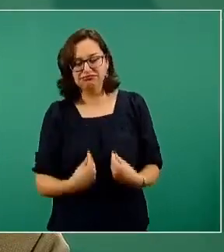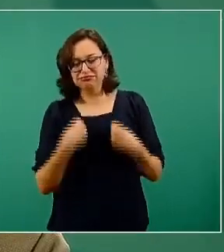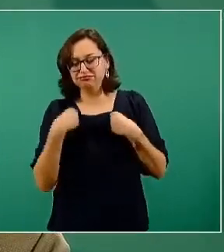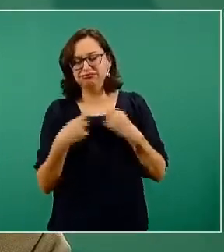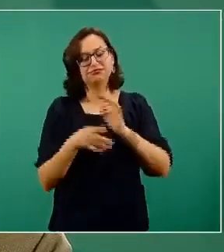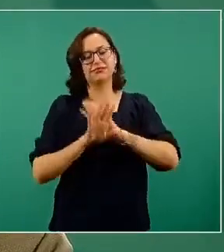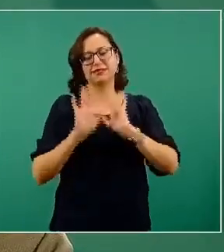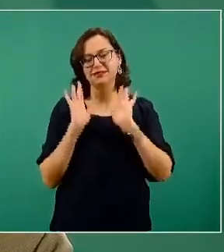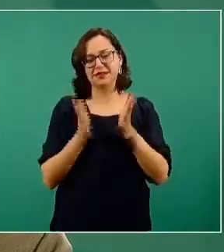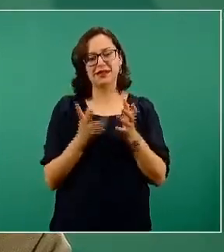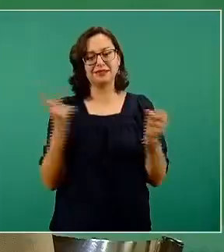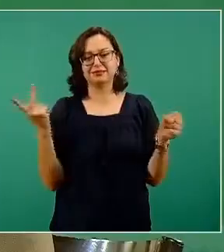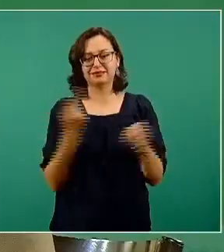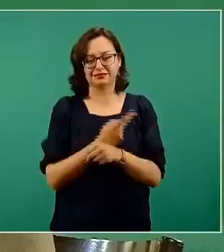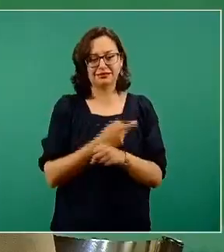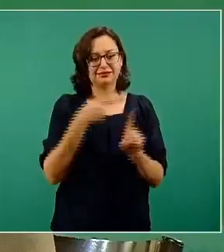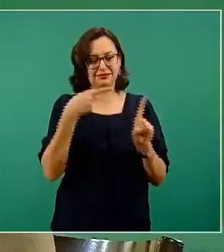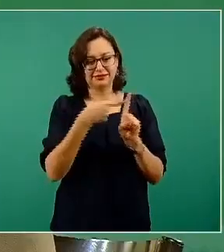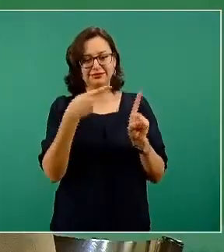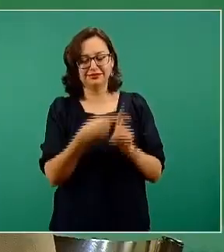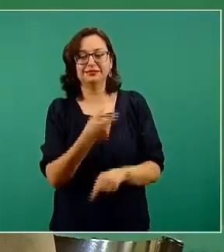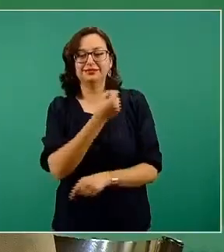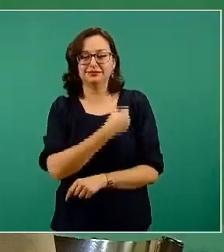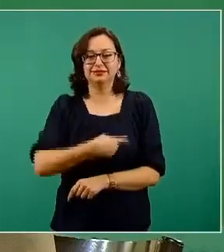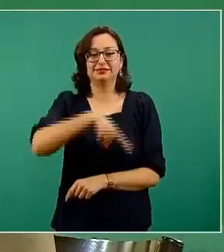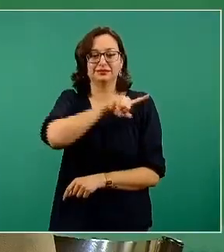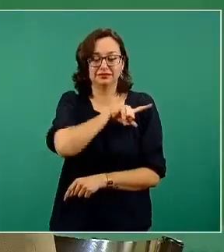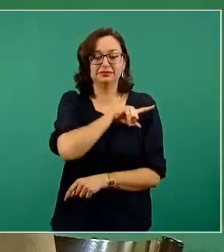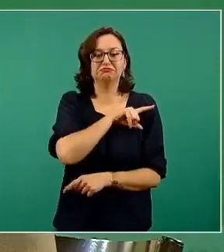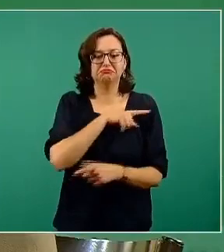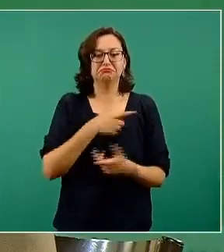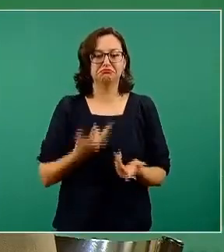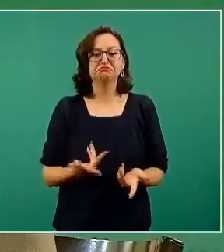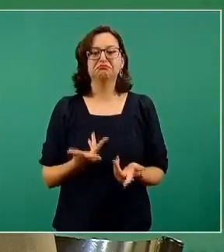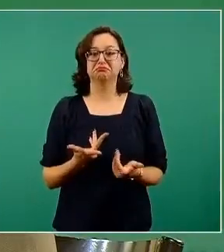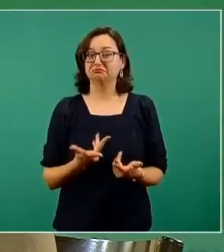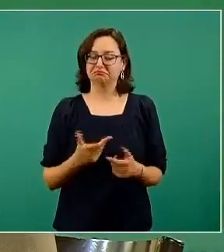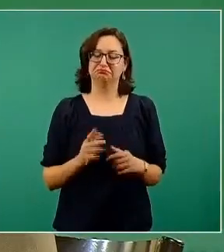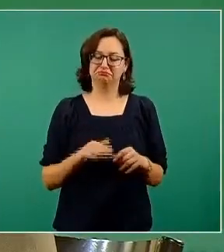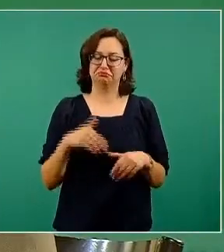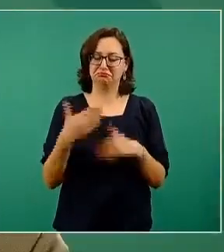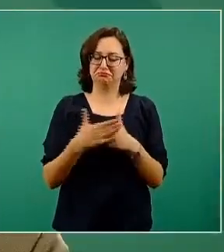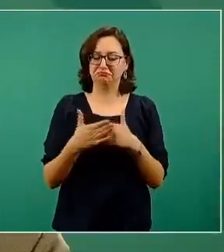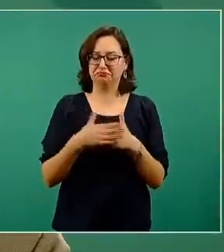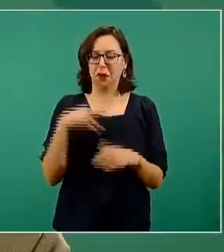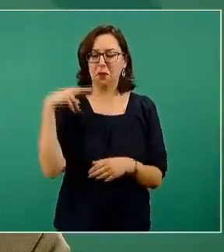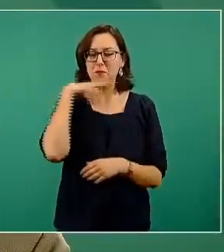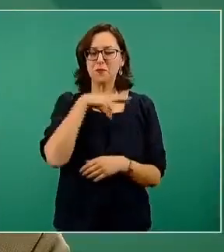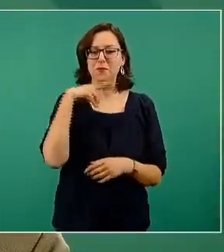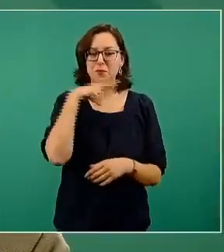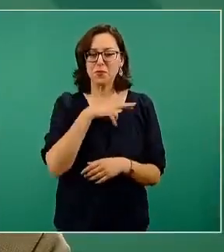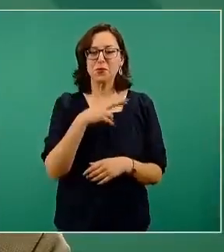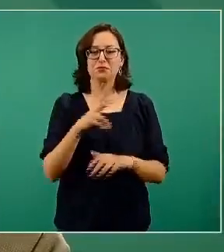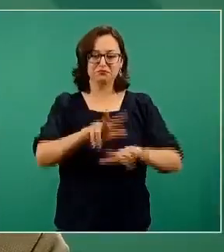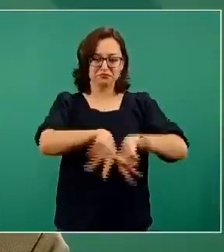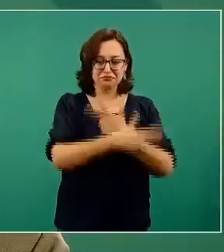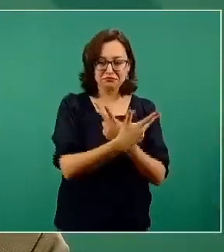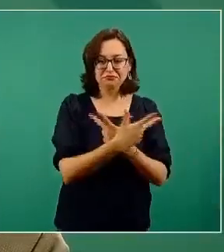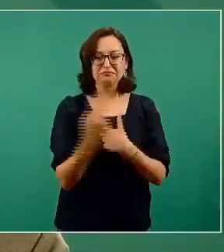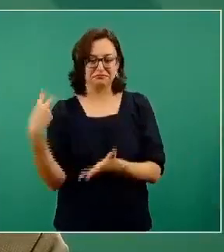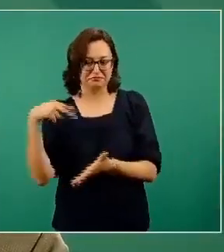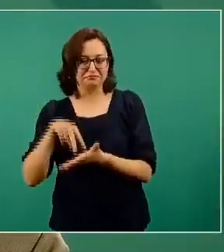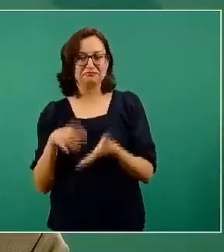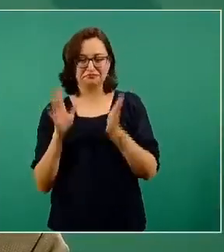realmente sano, entonces antes de que se lo imaginen ya lo van a estar viendo tanto en sesiones virtuales